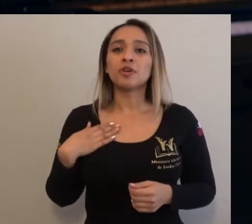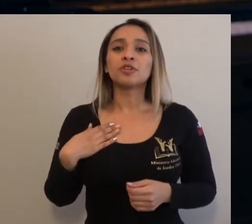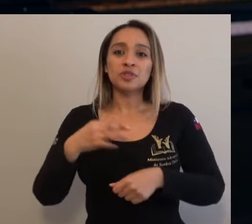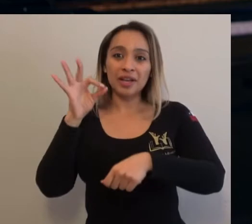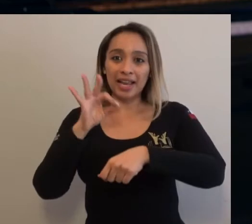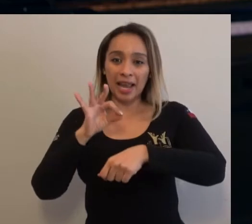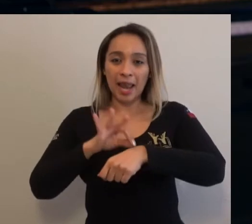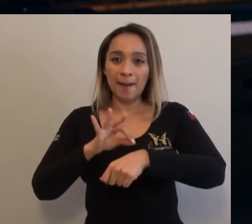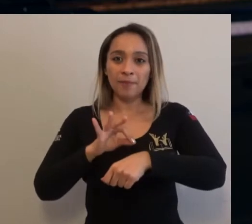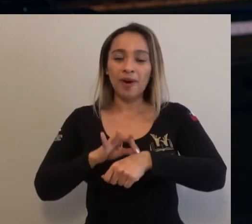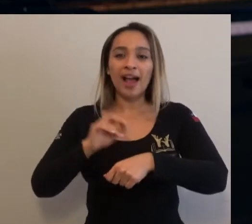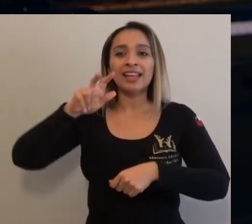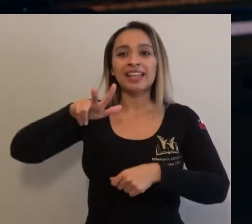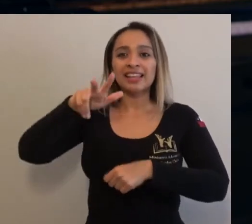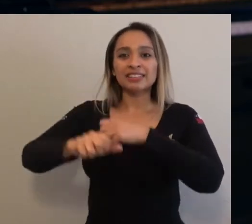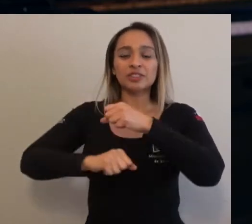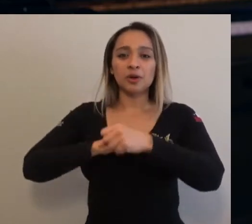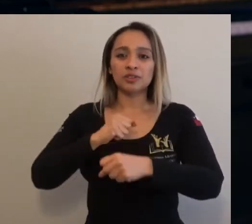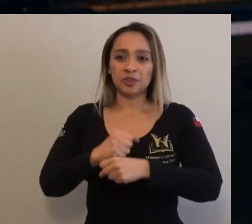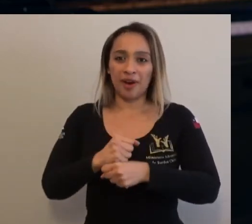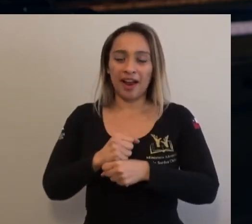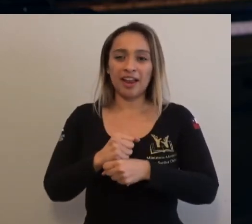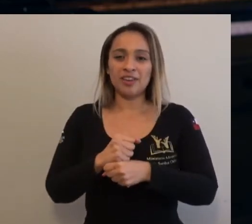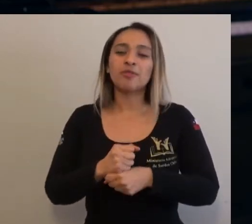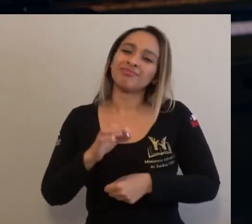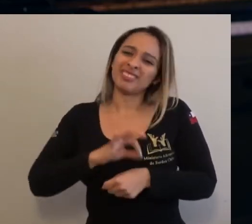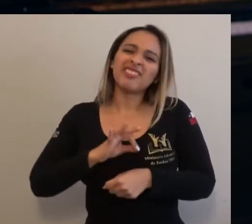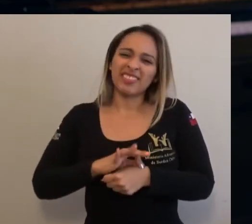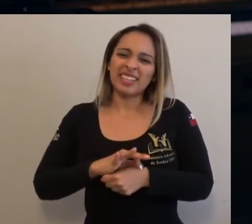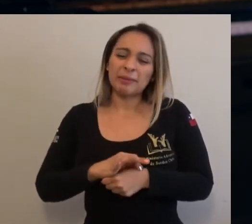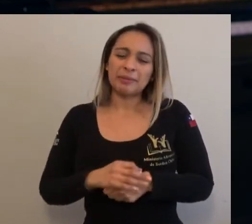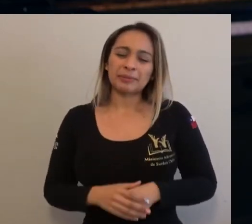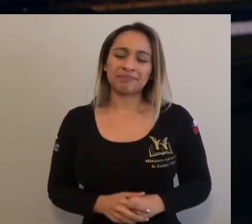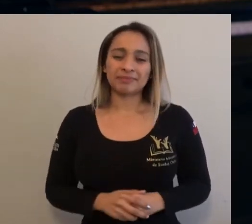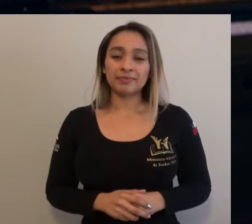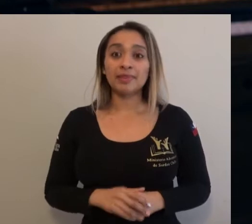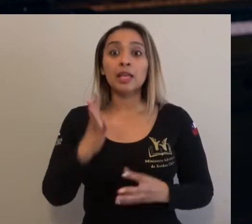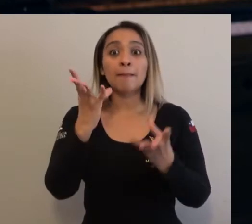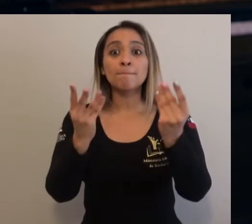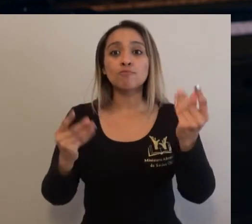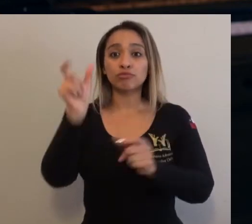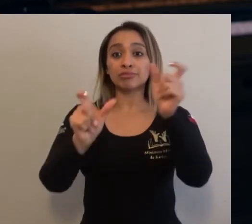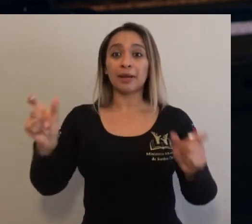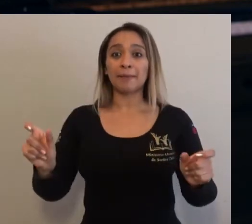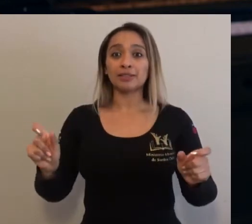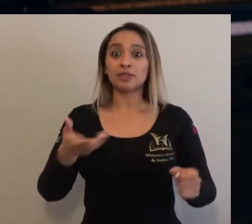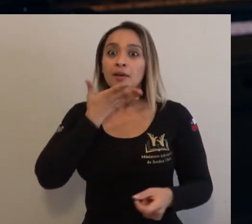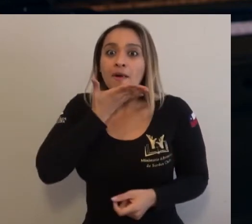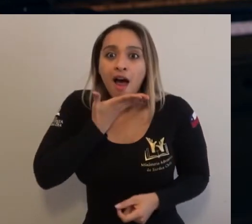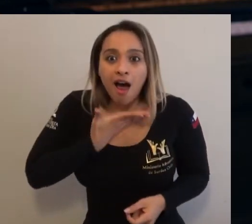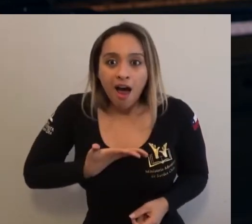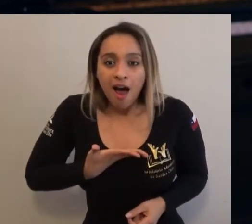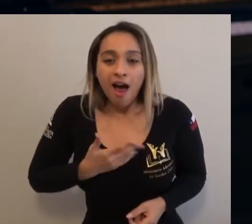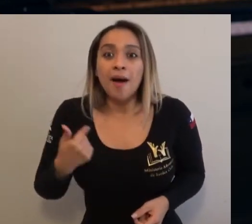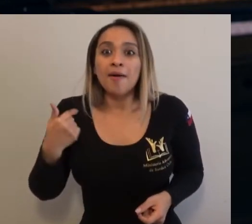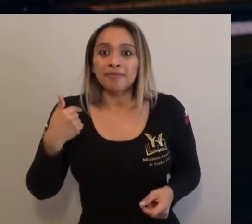que padecía de esta enfermedad desde hace 18 años. Y aunque muchas personas estaban maravilladas por este